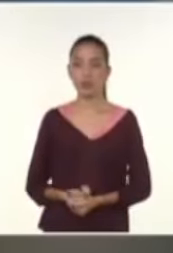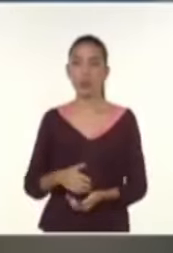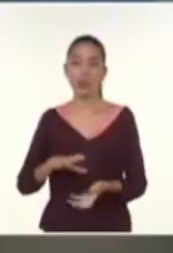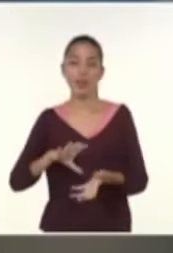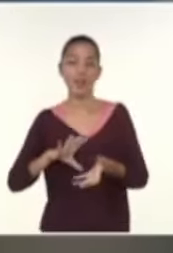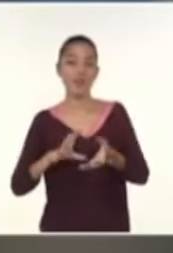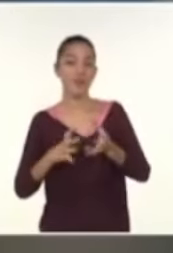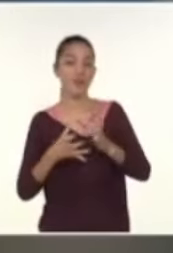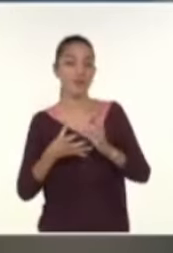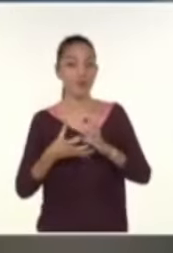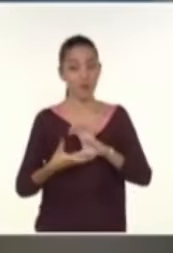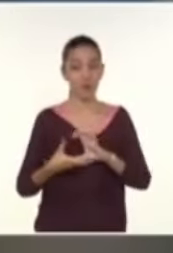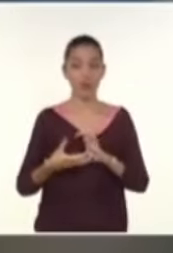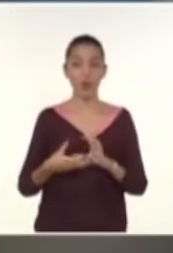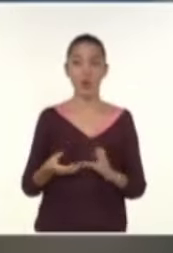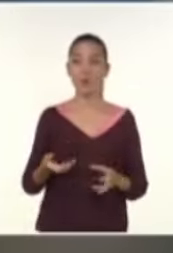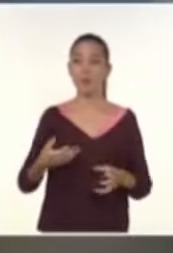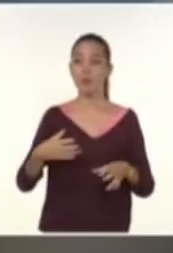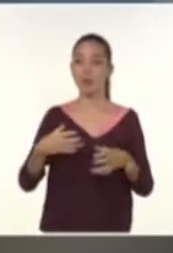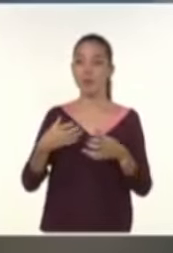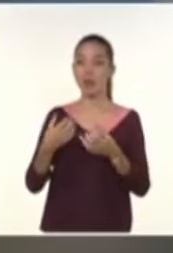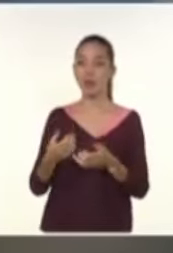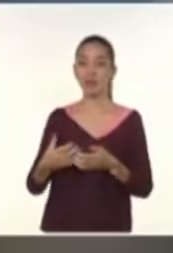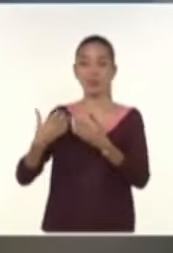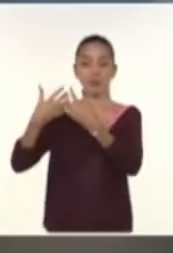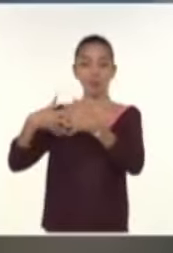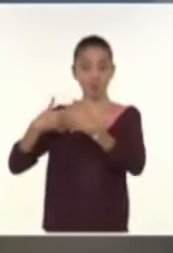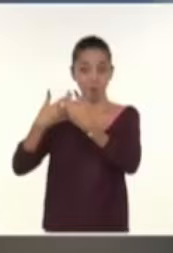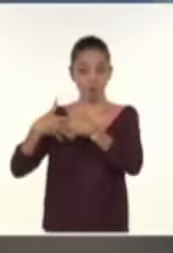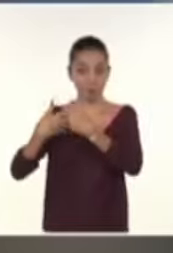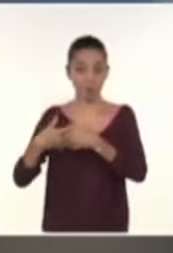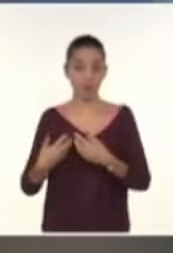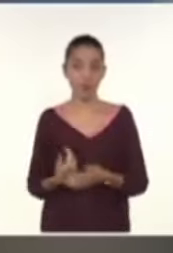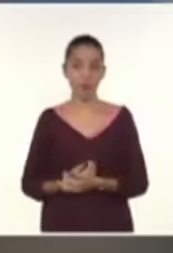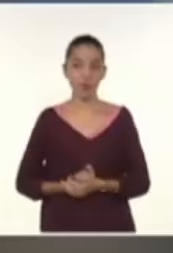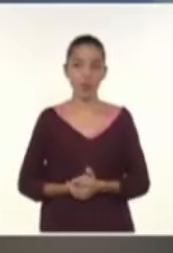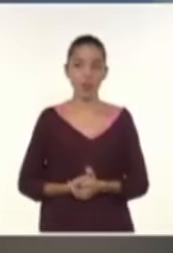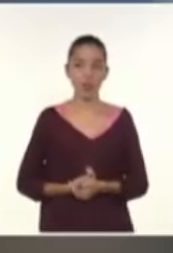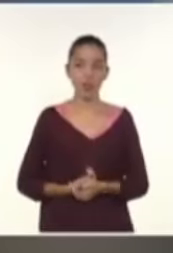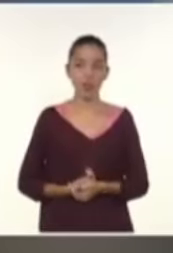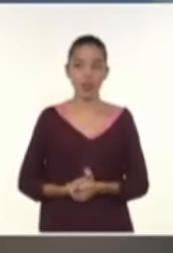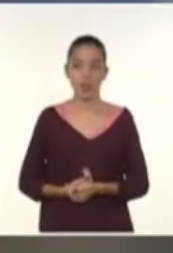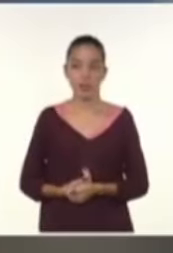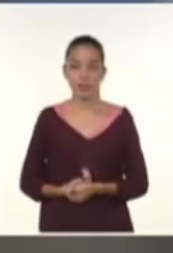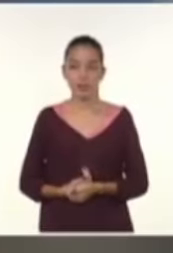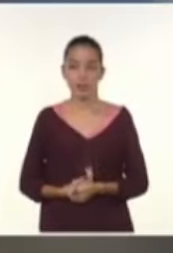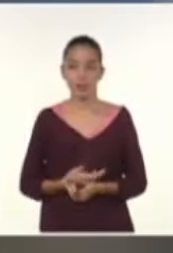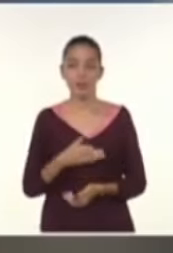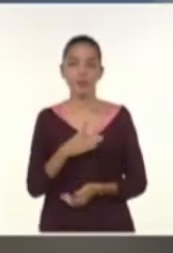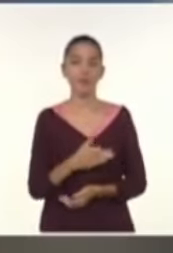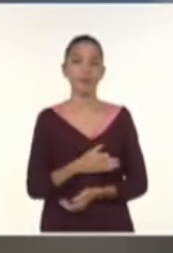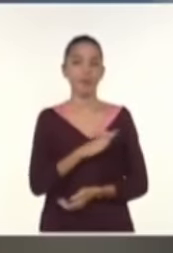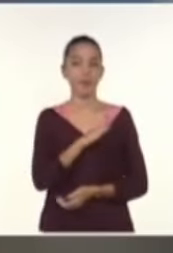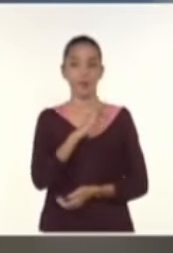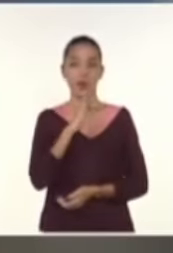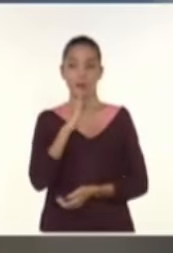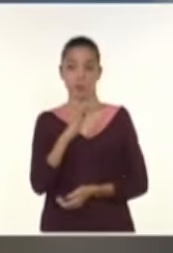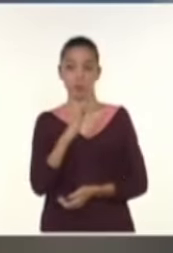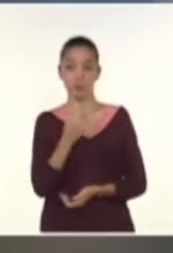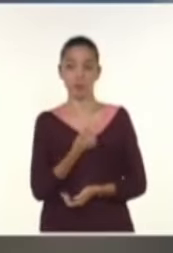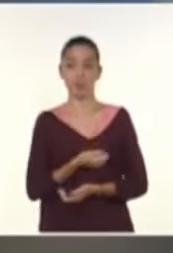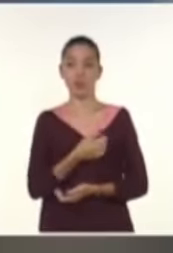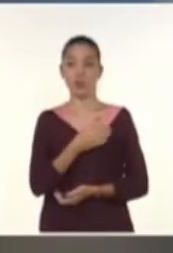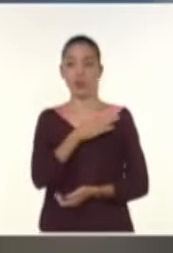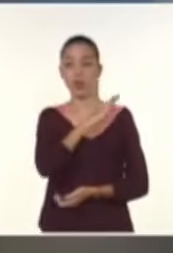ella vinculadas tienen la responsabilidad de entregar alimentos no solo al municipio espirituano de Yaguajay, sino además cumplir con